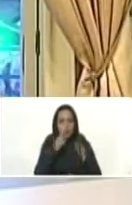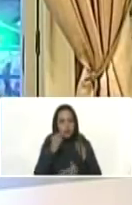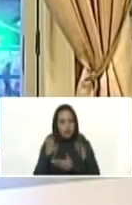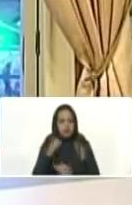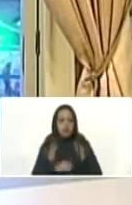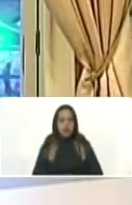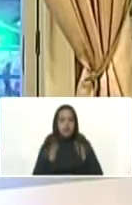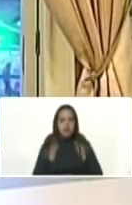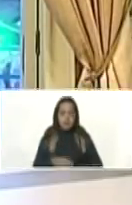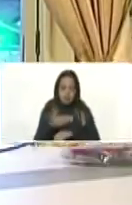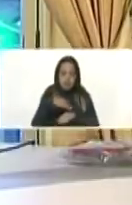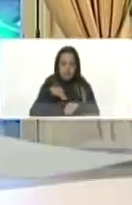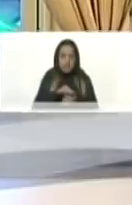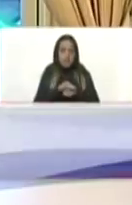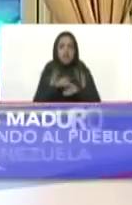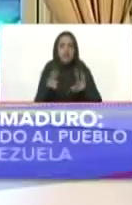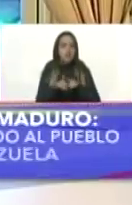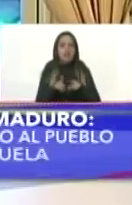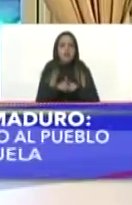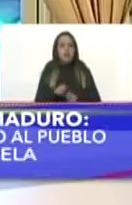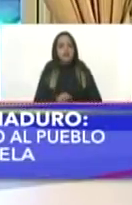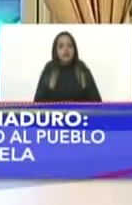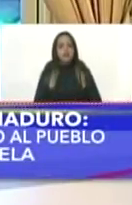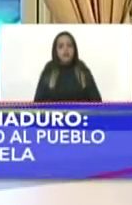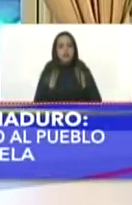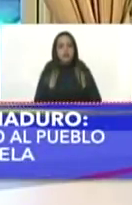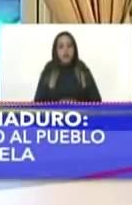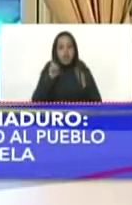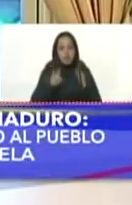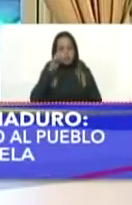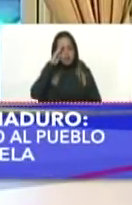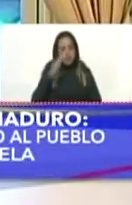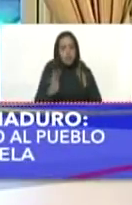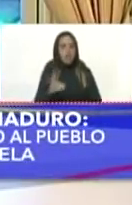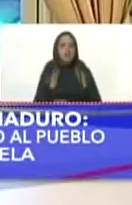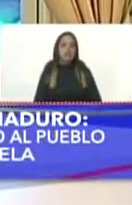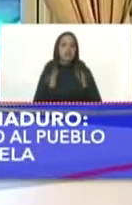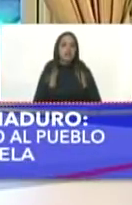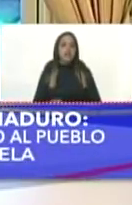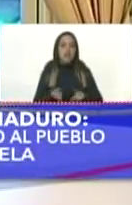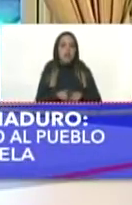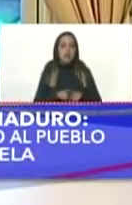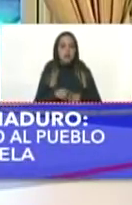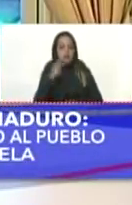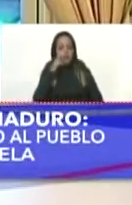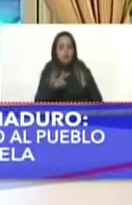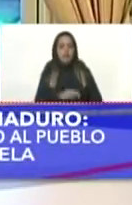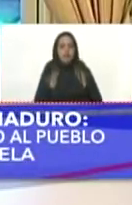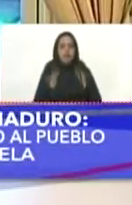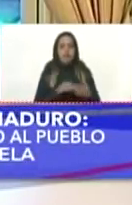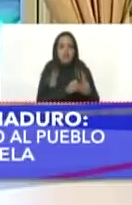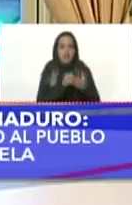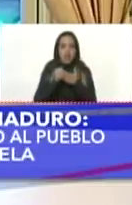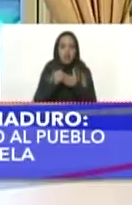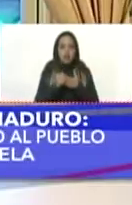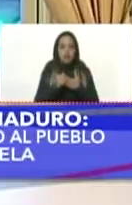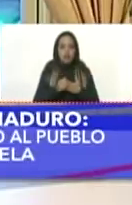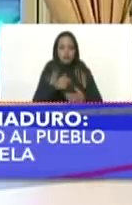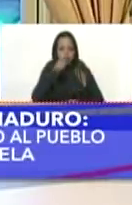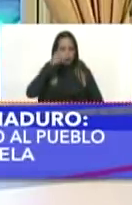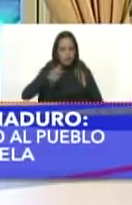los ministros como Dante y de los militares como el comandante de la SODI, el liderazgo cívico-militar unido del